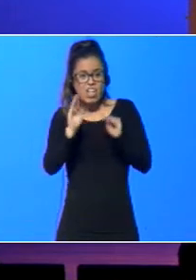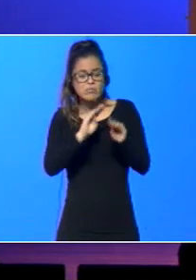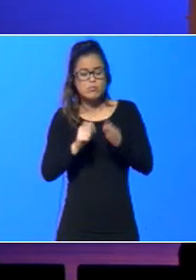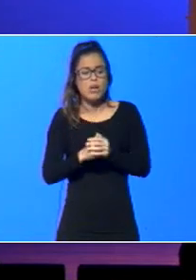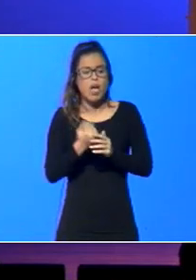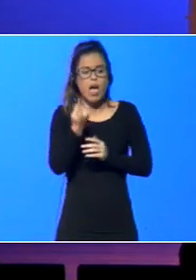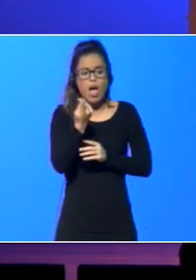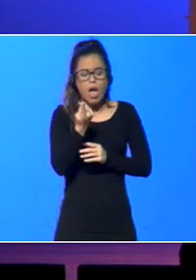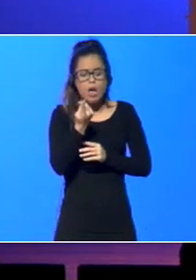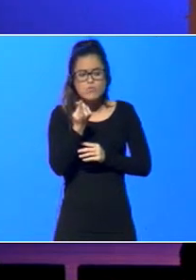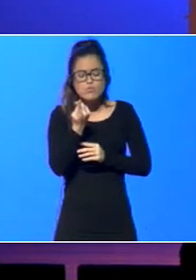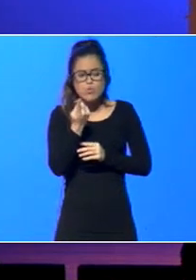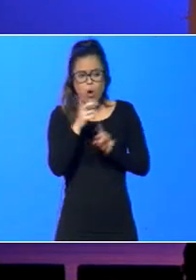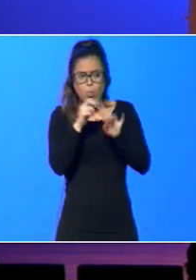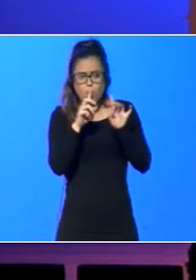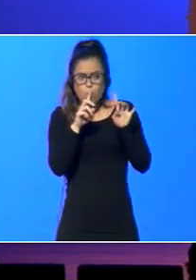cuadrico que igual se podía poner